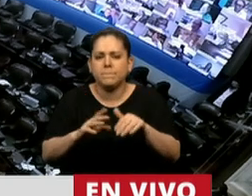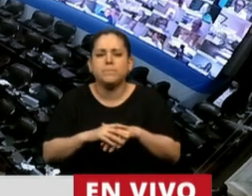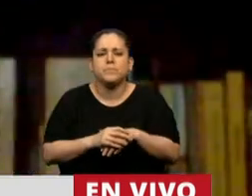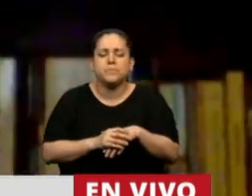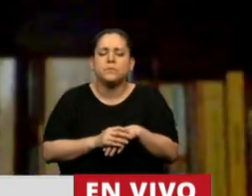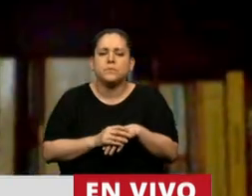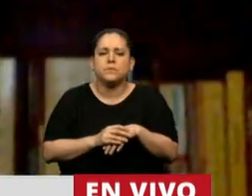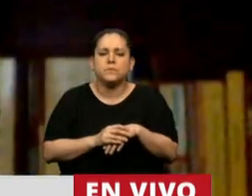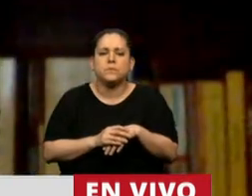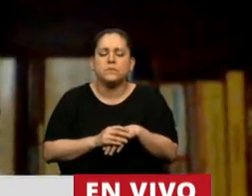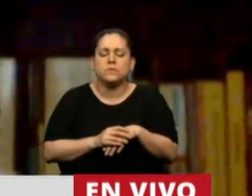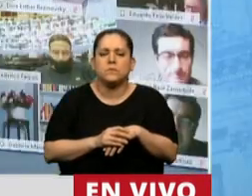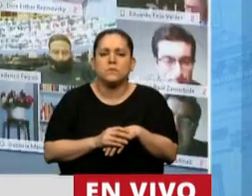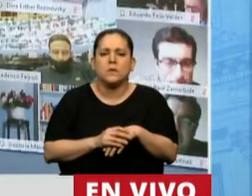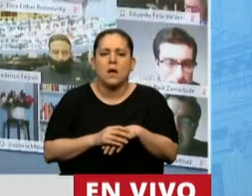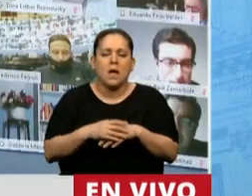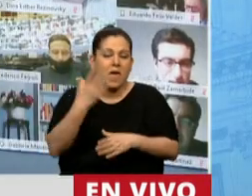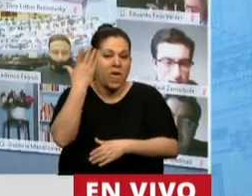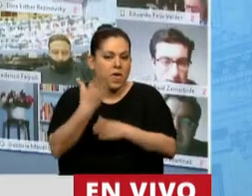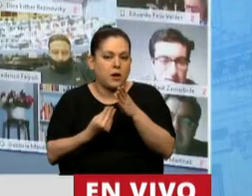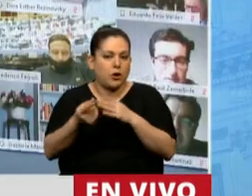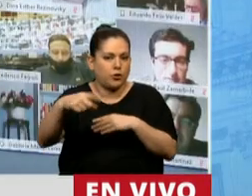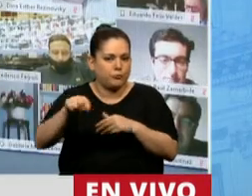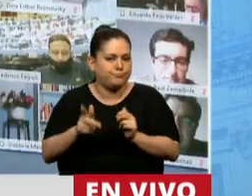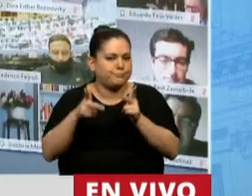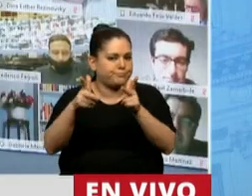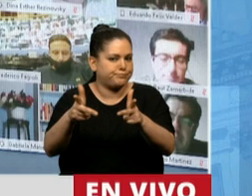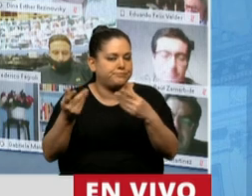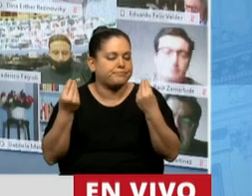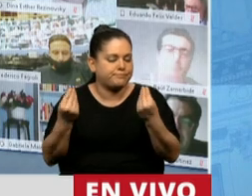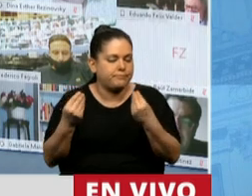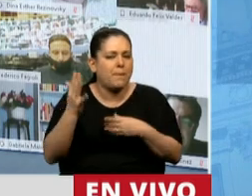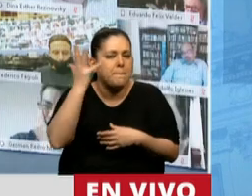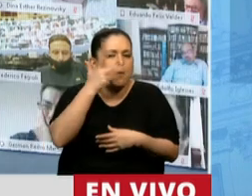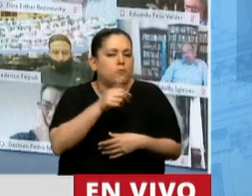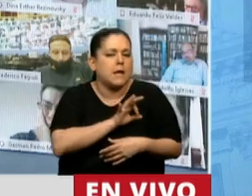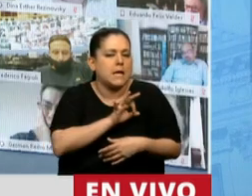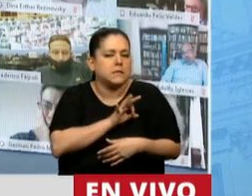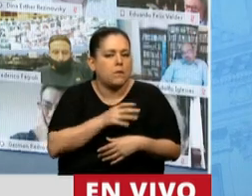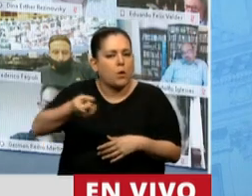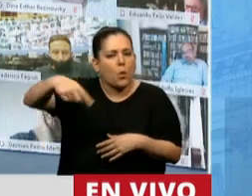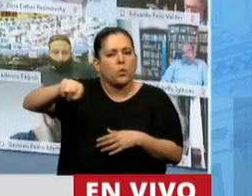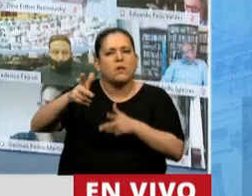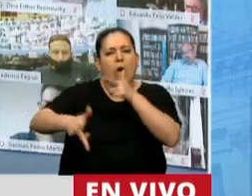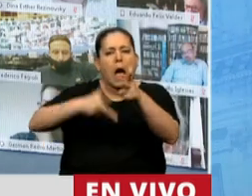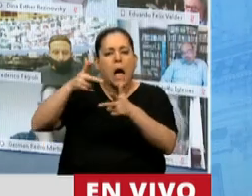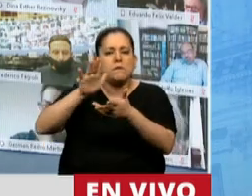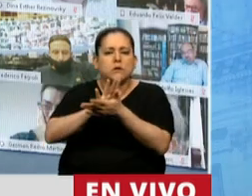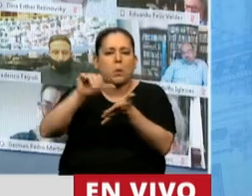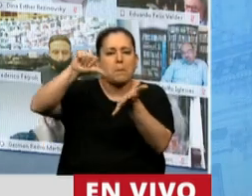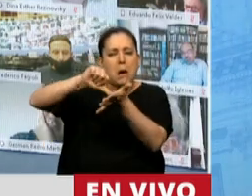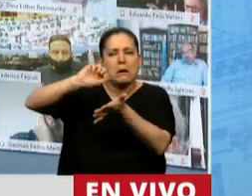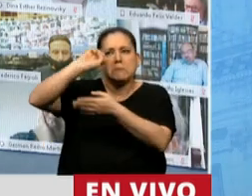para develar el error que han cometido Me gustaría saber cuando hablan de paraíso fiscal cueva